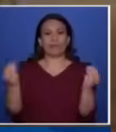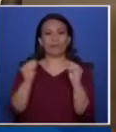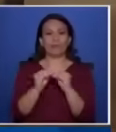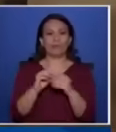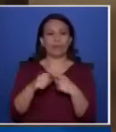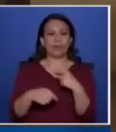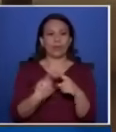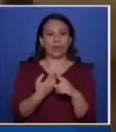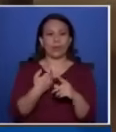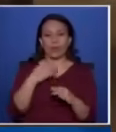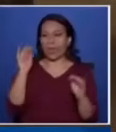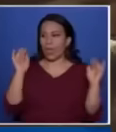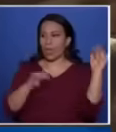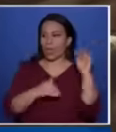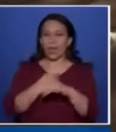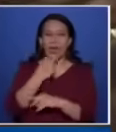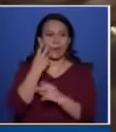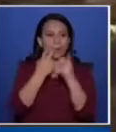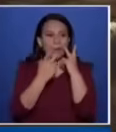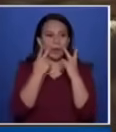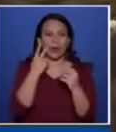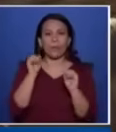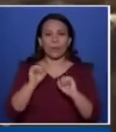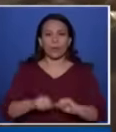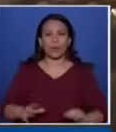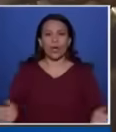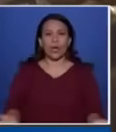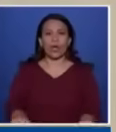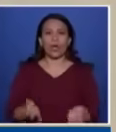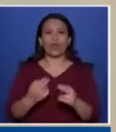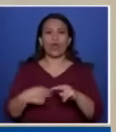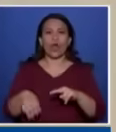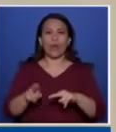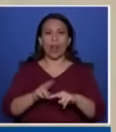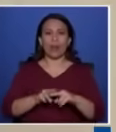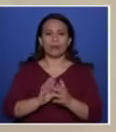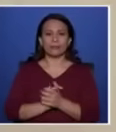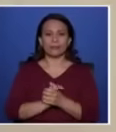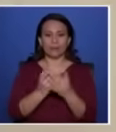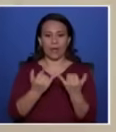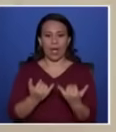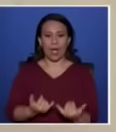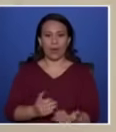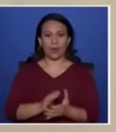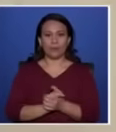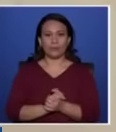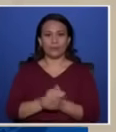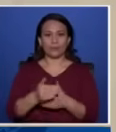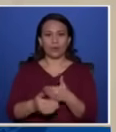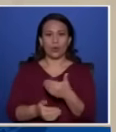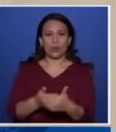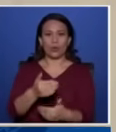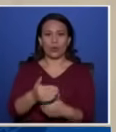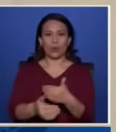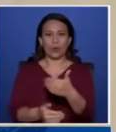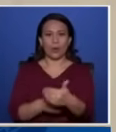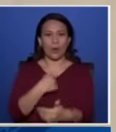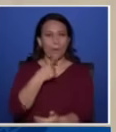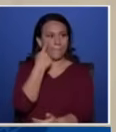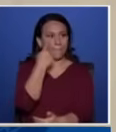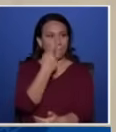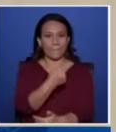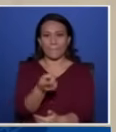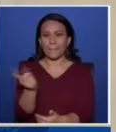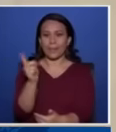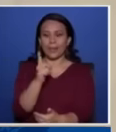régimen para volver donde las condiciones lo permitan a la normalidad. En la medida que se vaya viendo lo que va sucediendo, pues se puede